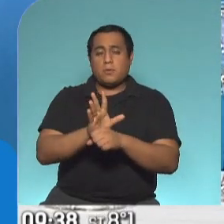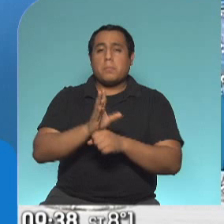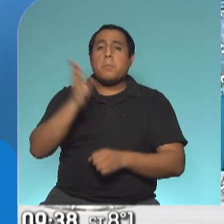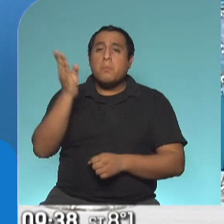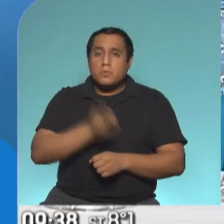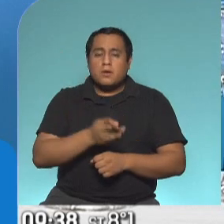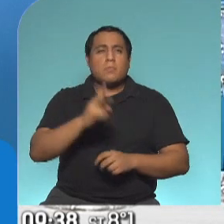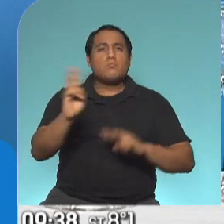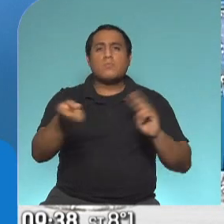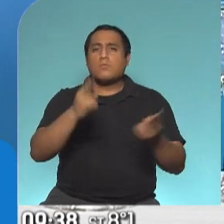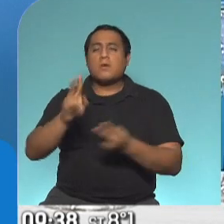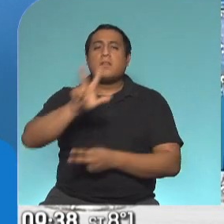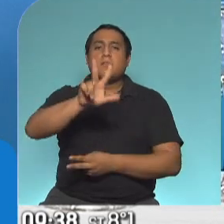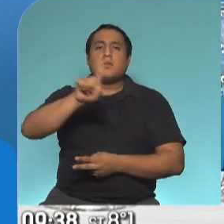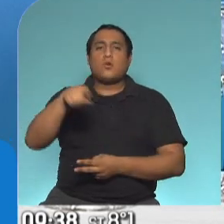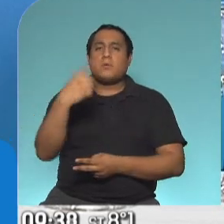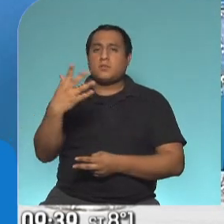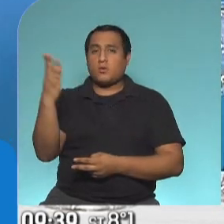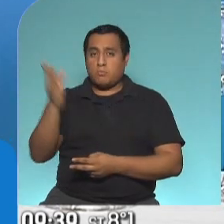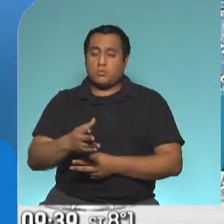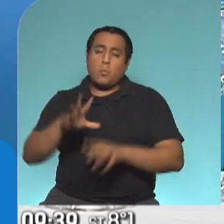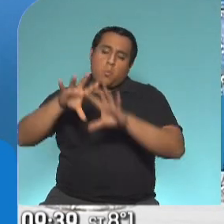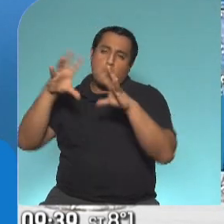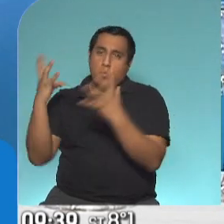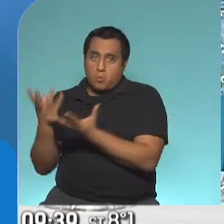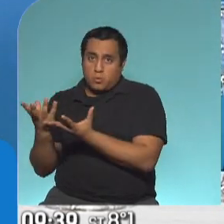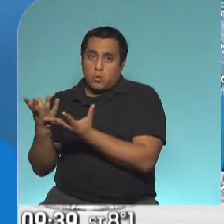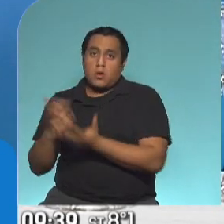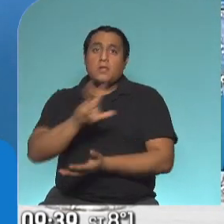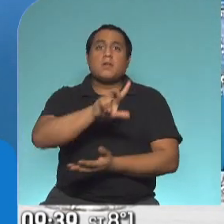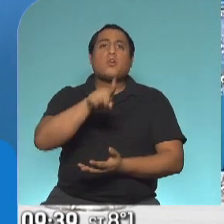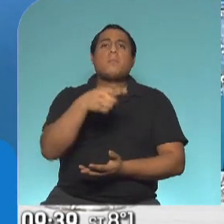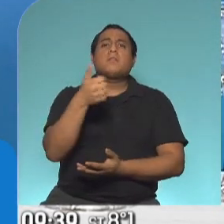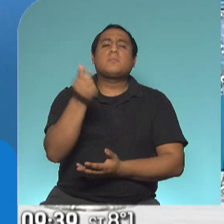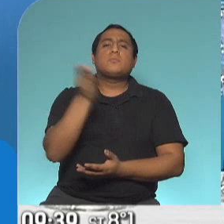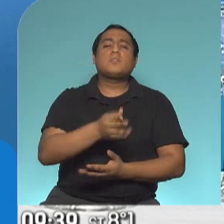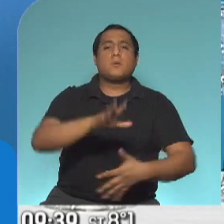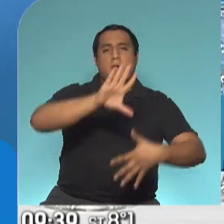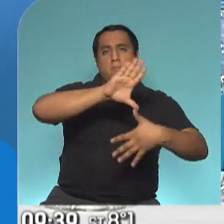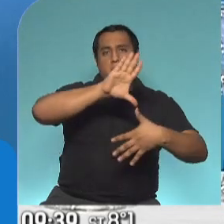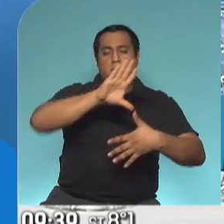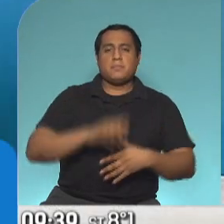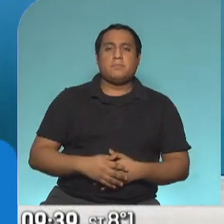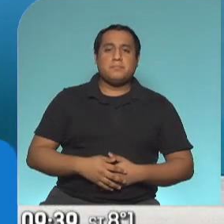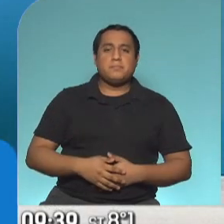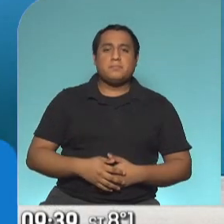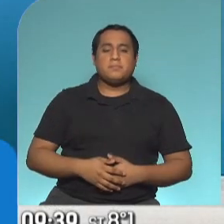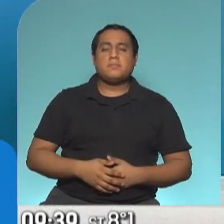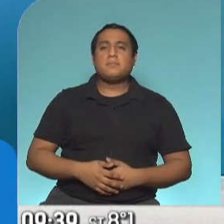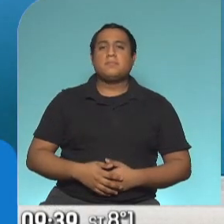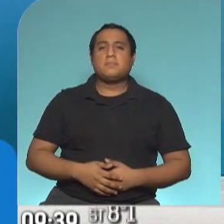de letalidad 35 por ciento a nivel mundial 36 por ciento a nivel americano